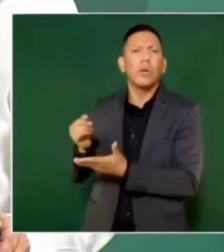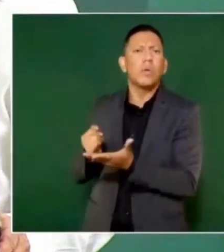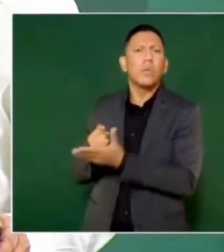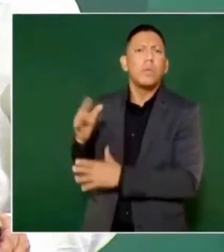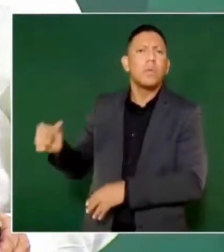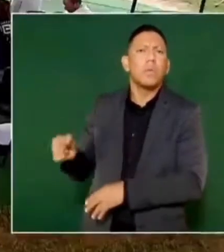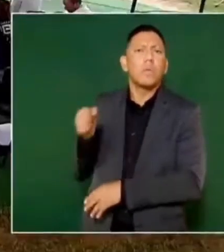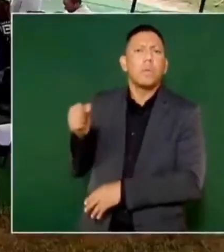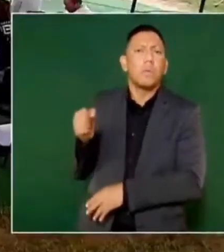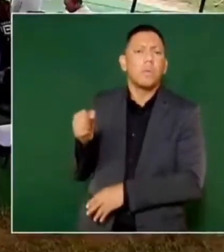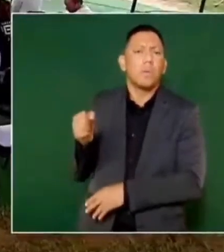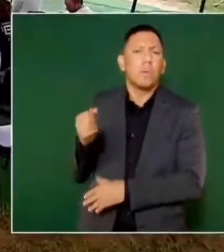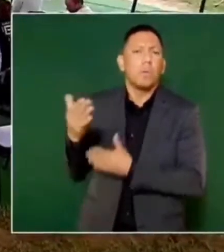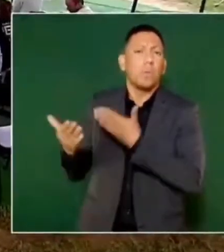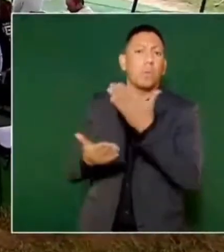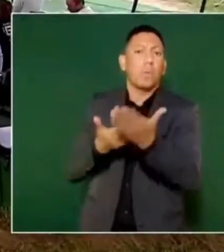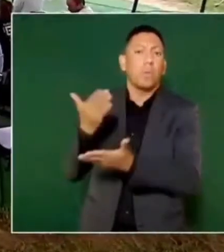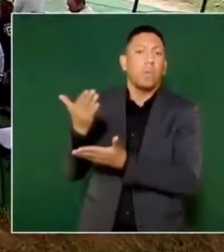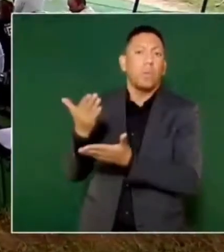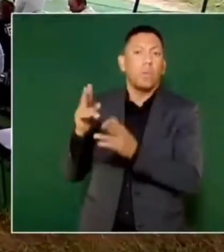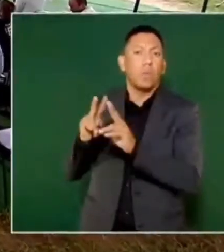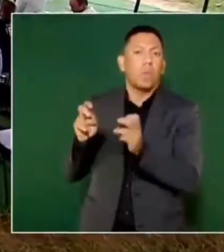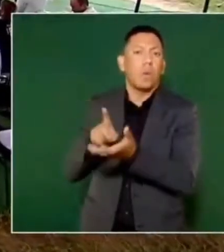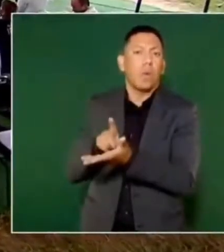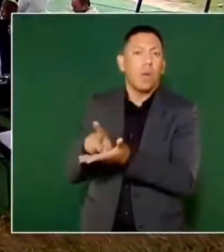de los estudiosos del derecho.